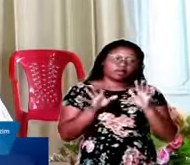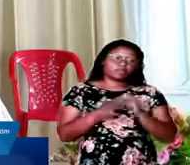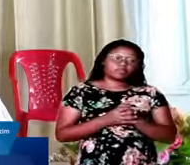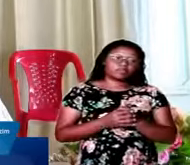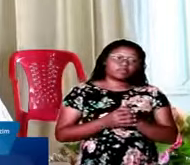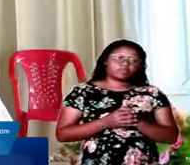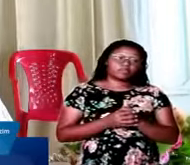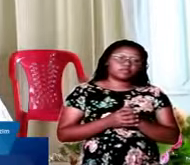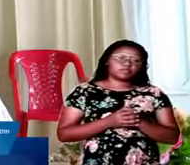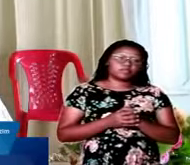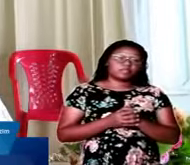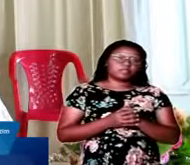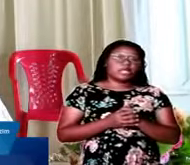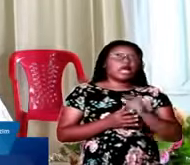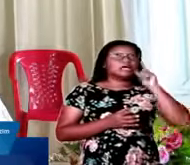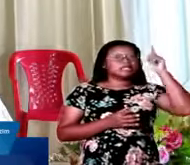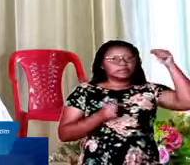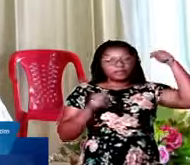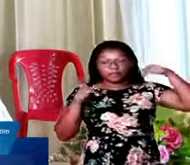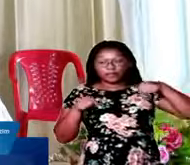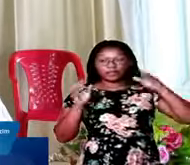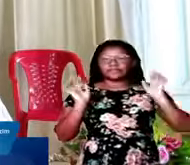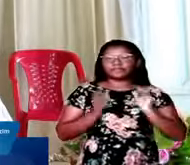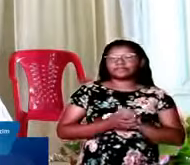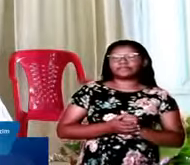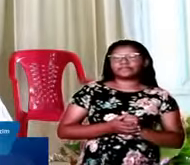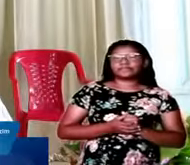arriba y hacia abajo.